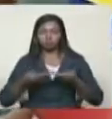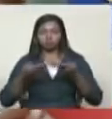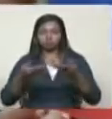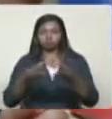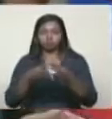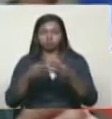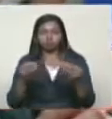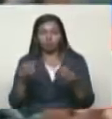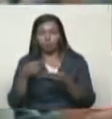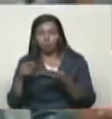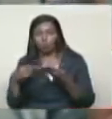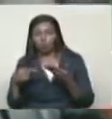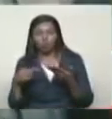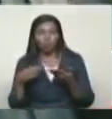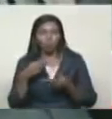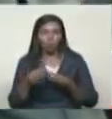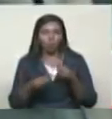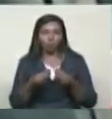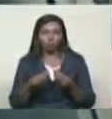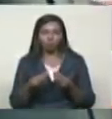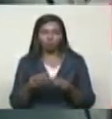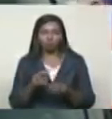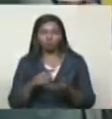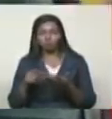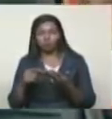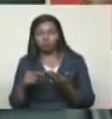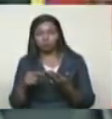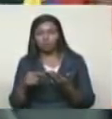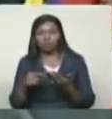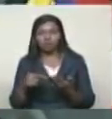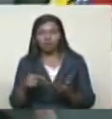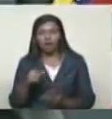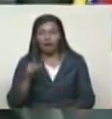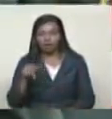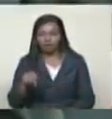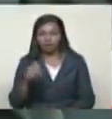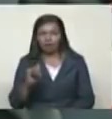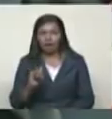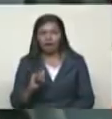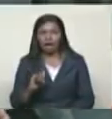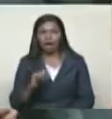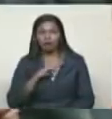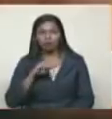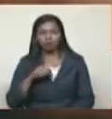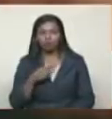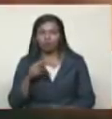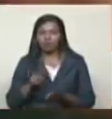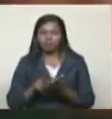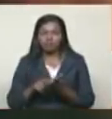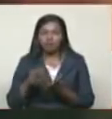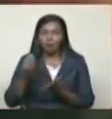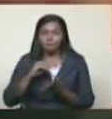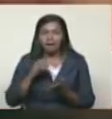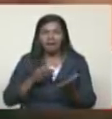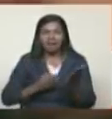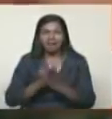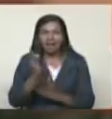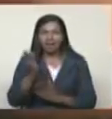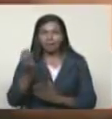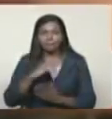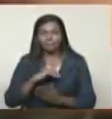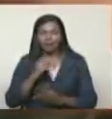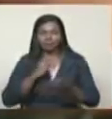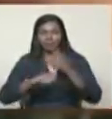entrega de reconocimientos y condecoraciones al personal militar, quienes les les han ratificado la lealtad, la